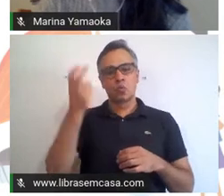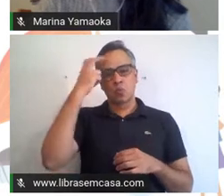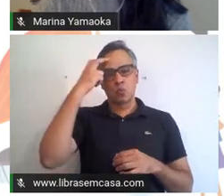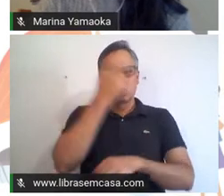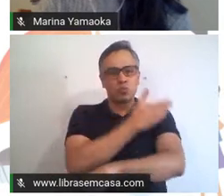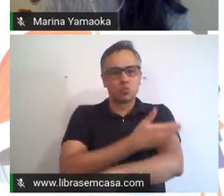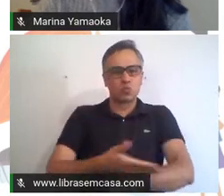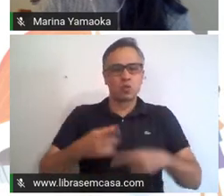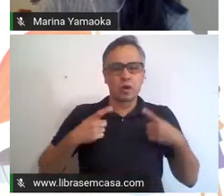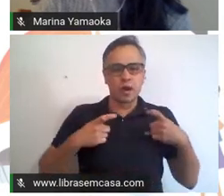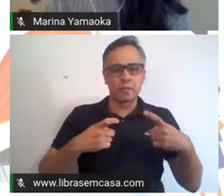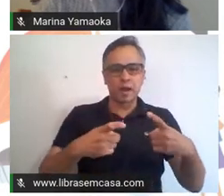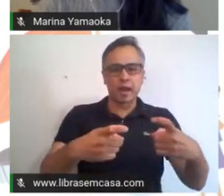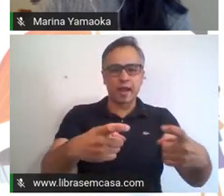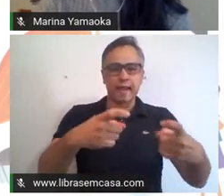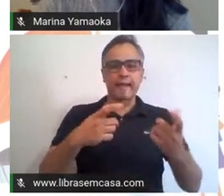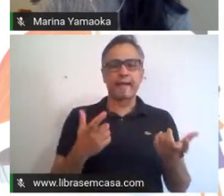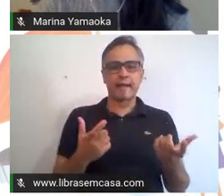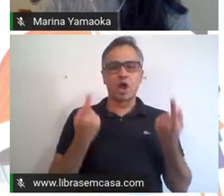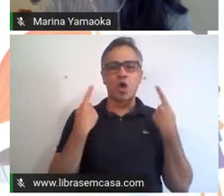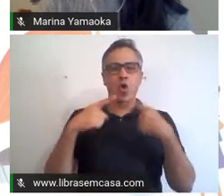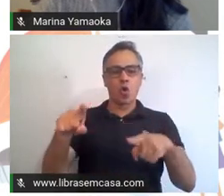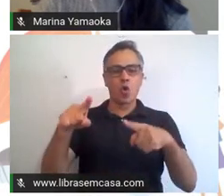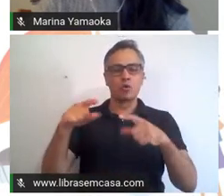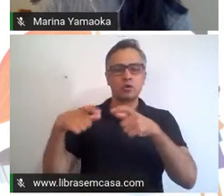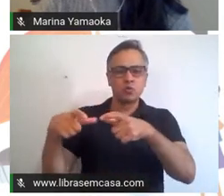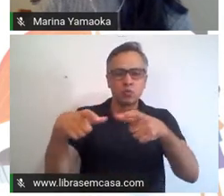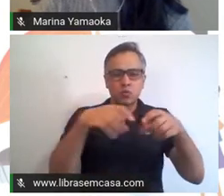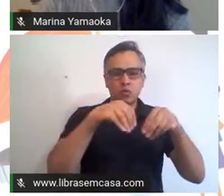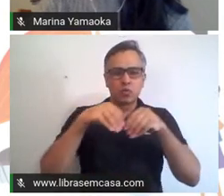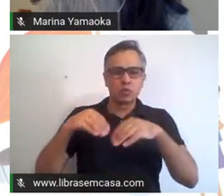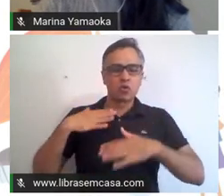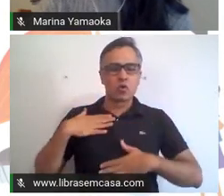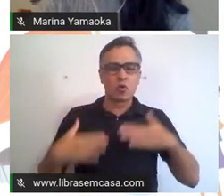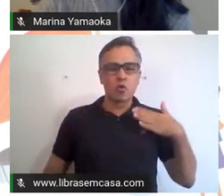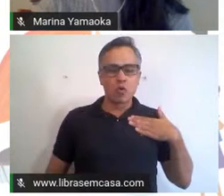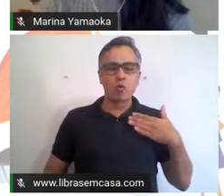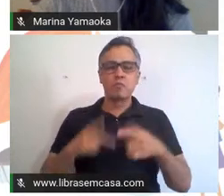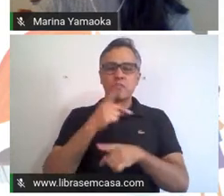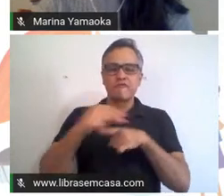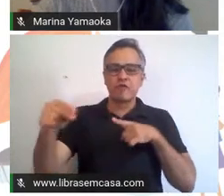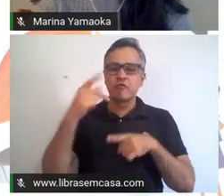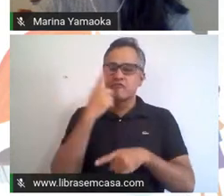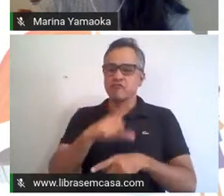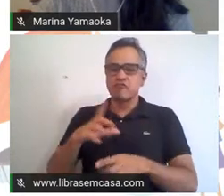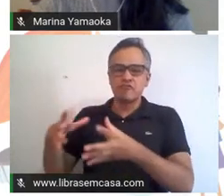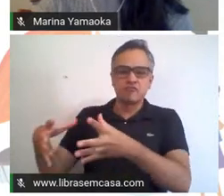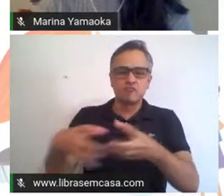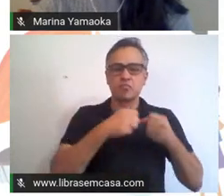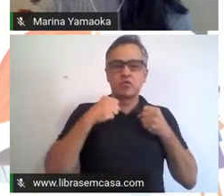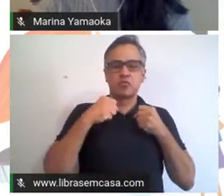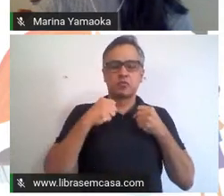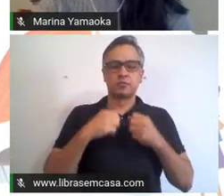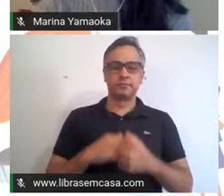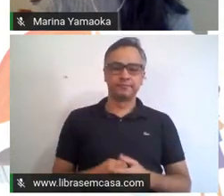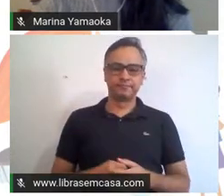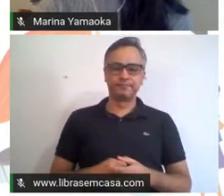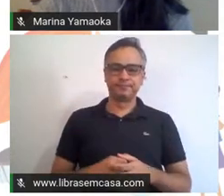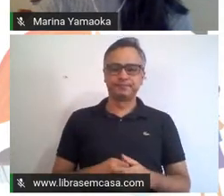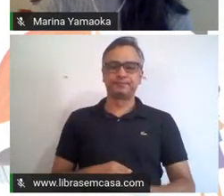una cultura de guerra declarada contra los territorios y contra nuestros cuerpos como territorios de conquista. Y estamos en el